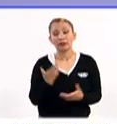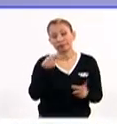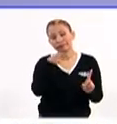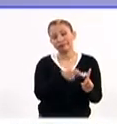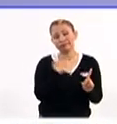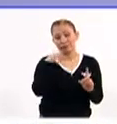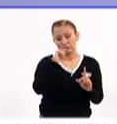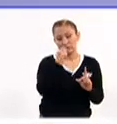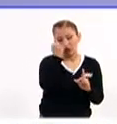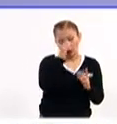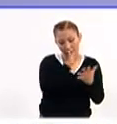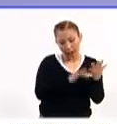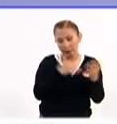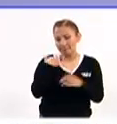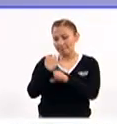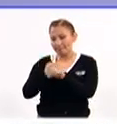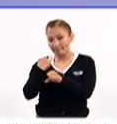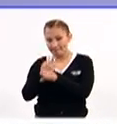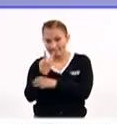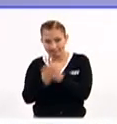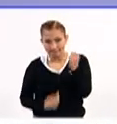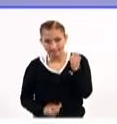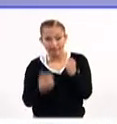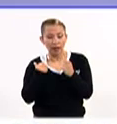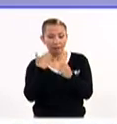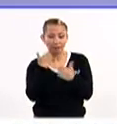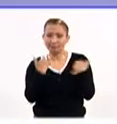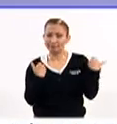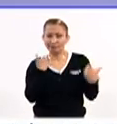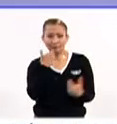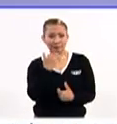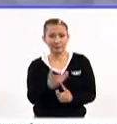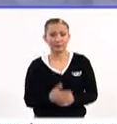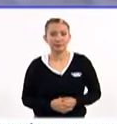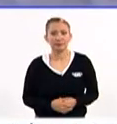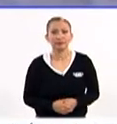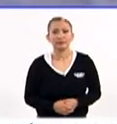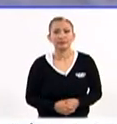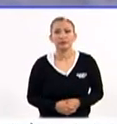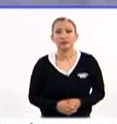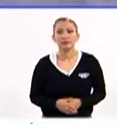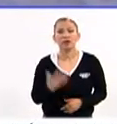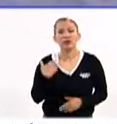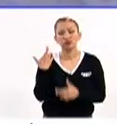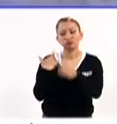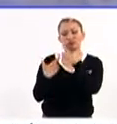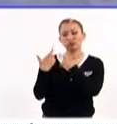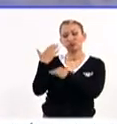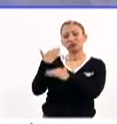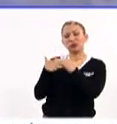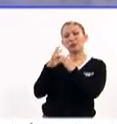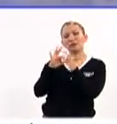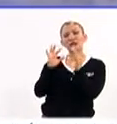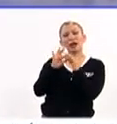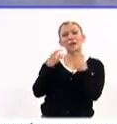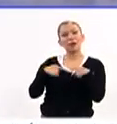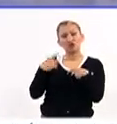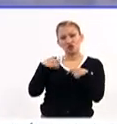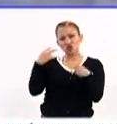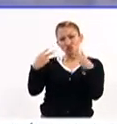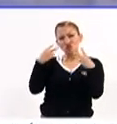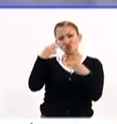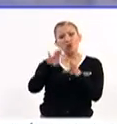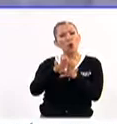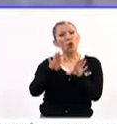en la parte teórica como en lo práctico, y me la pasé muy bien. Regresemos un poquito para que le expliquemos a la gente que nos está